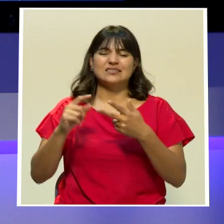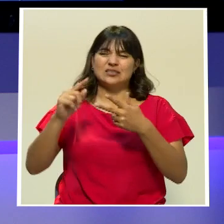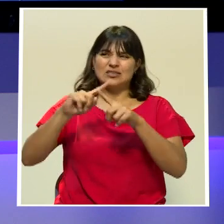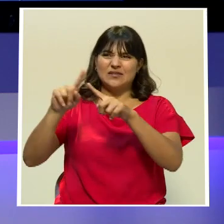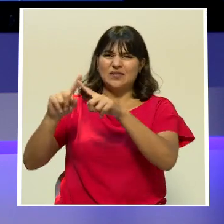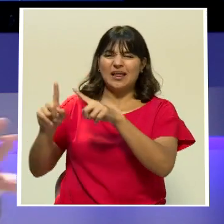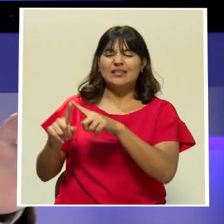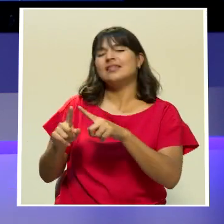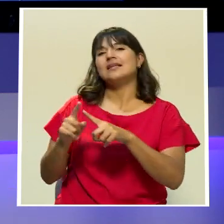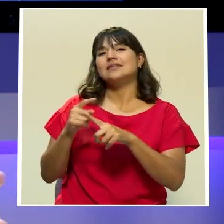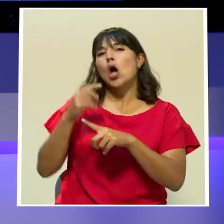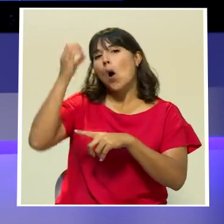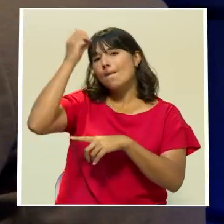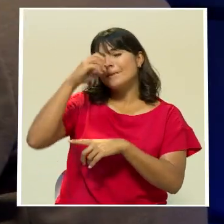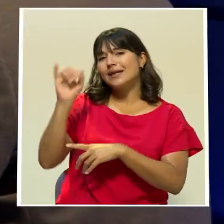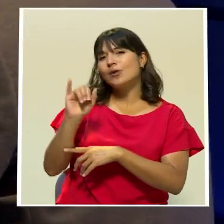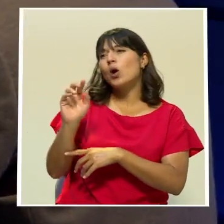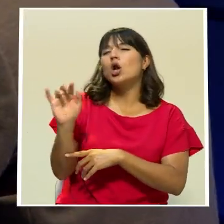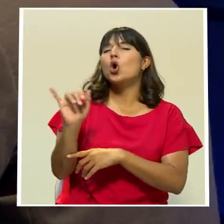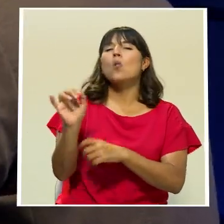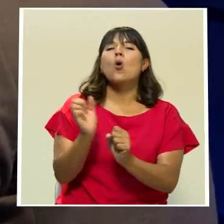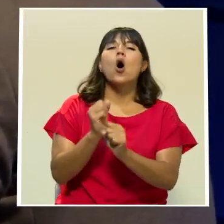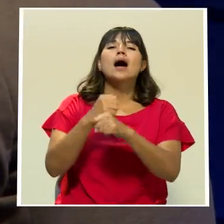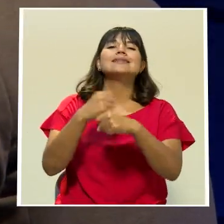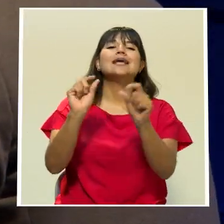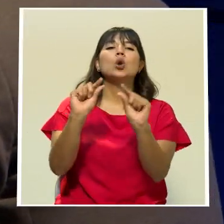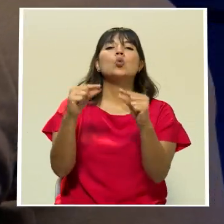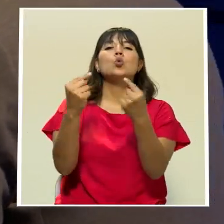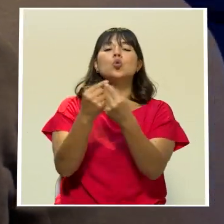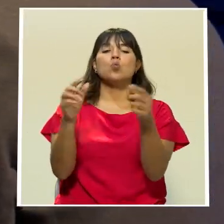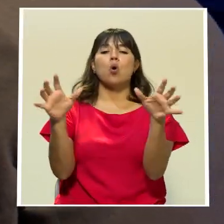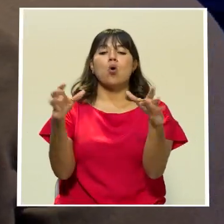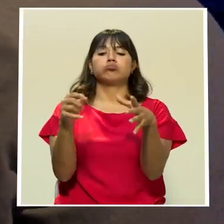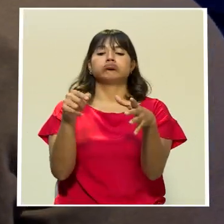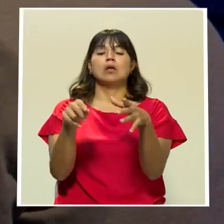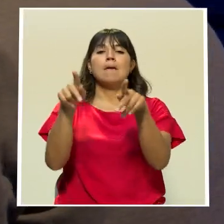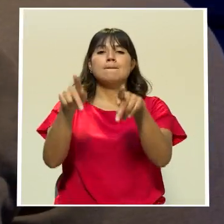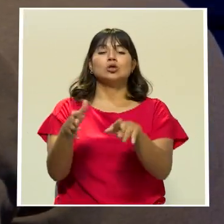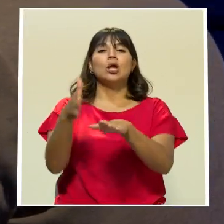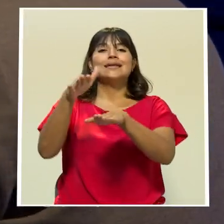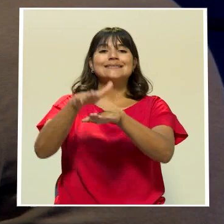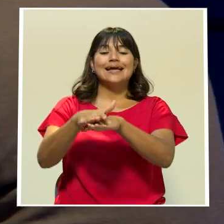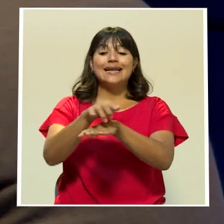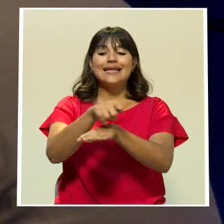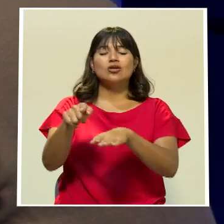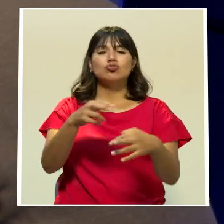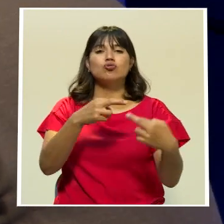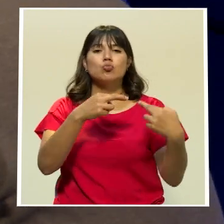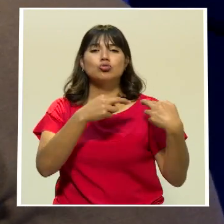técnicos, con un saber aparentemente desideologizado, que son los que van a...